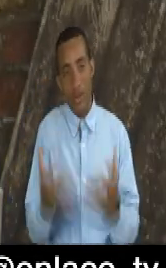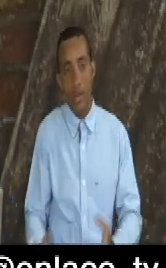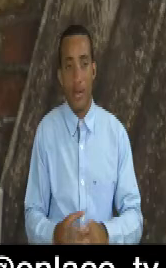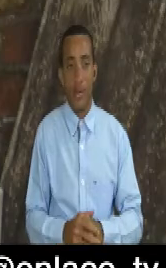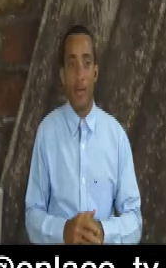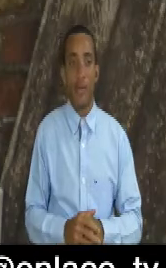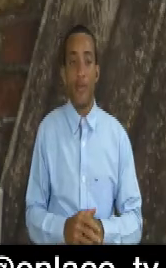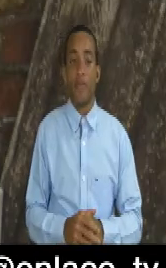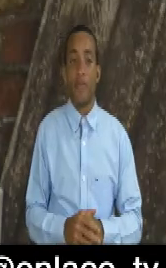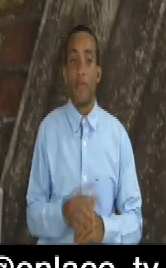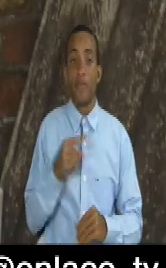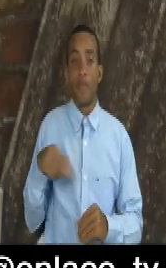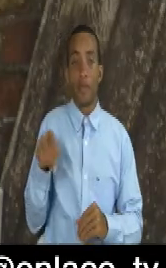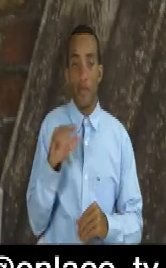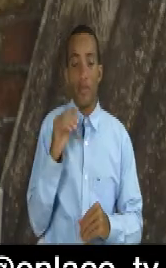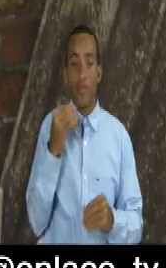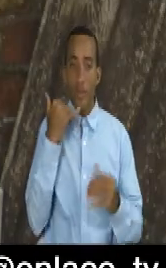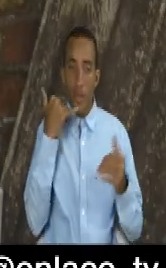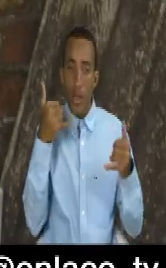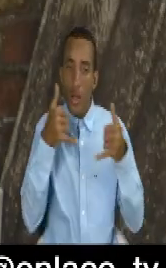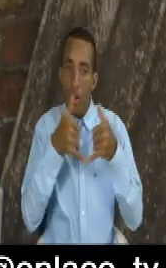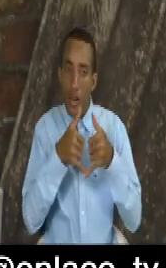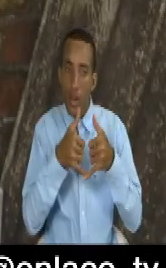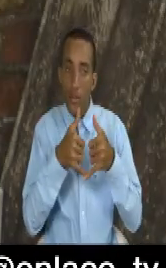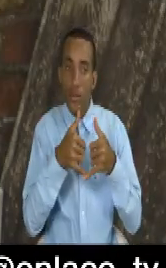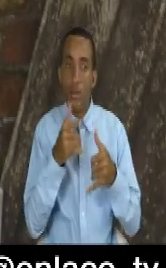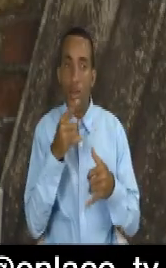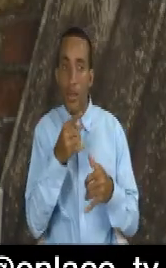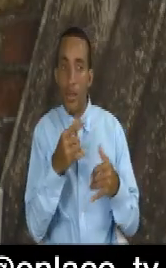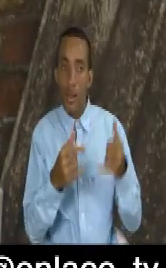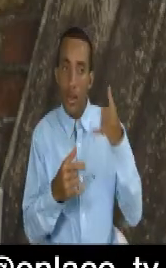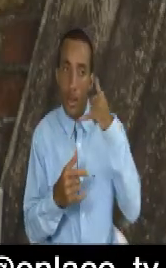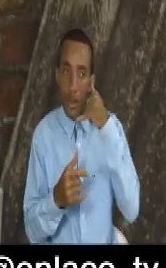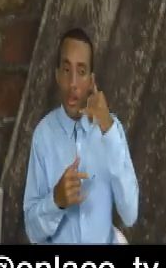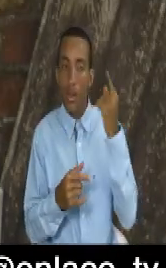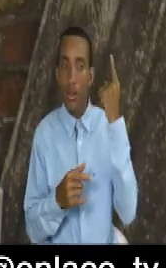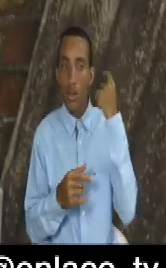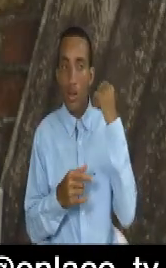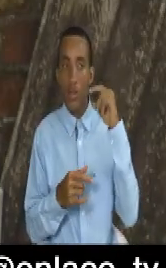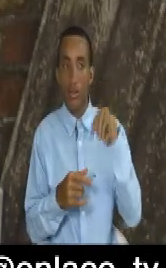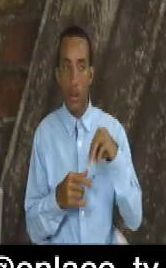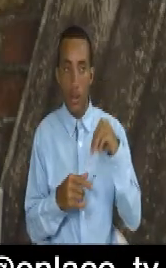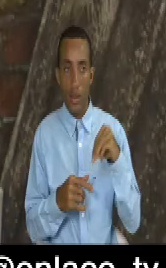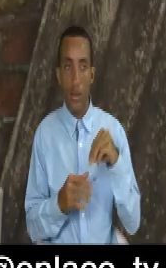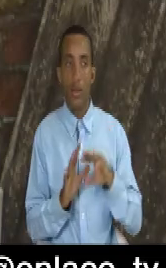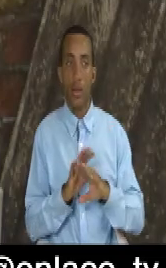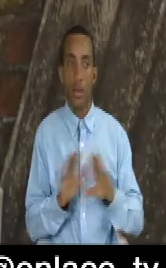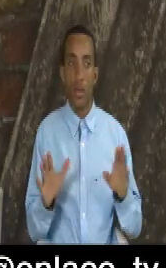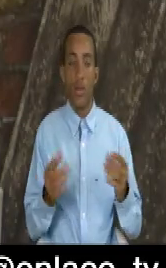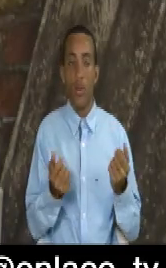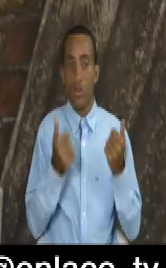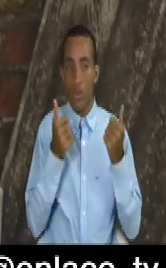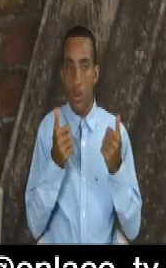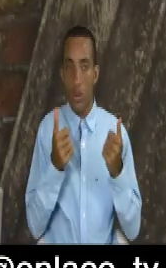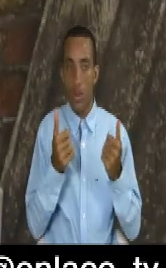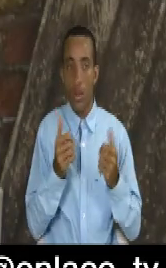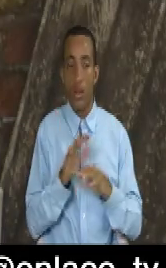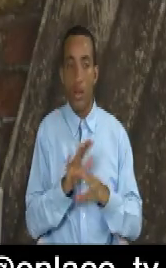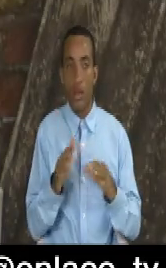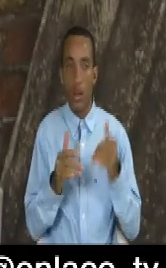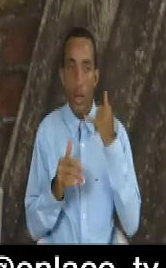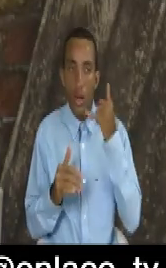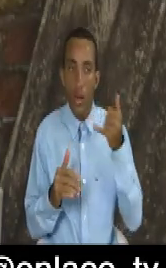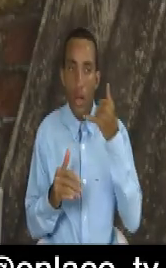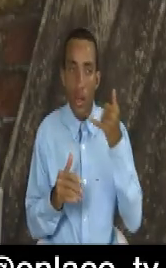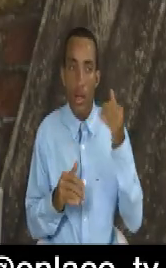que lograron comunicarse con ella, o más bien ella se comunicó con ellos el pasado martes, donde le manifestó que estaba bien, pero cuando tratan de comunicarse con